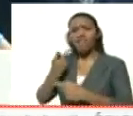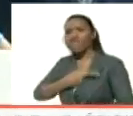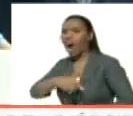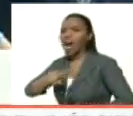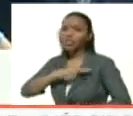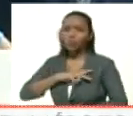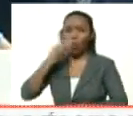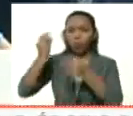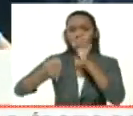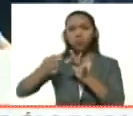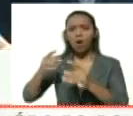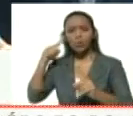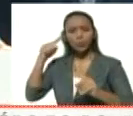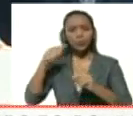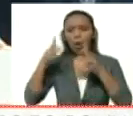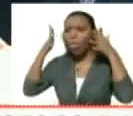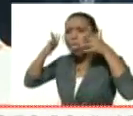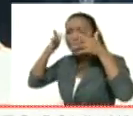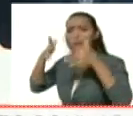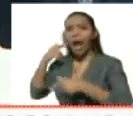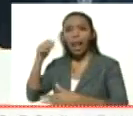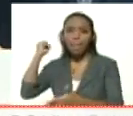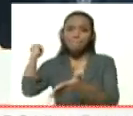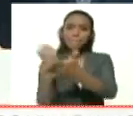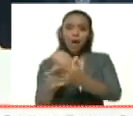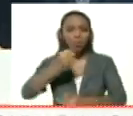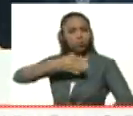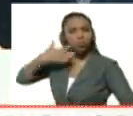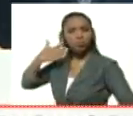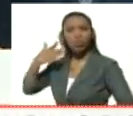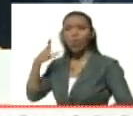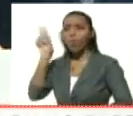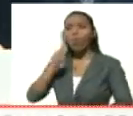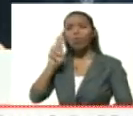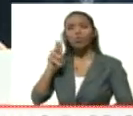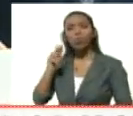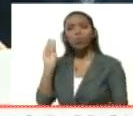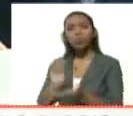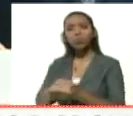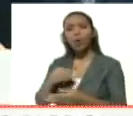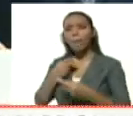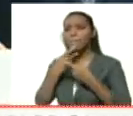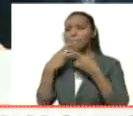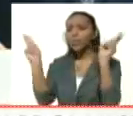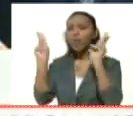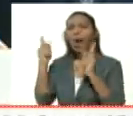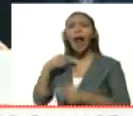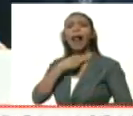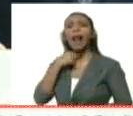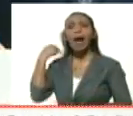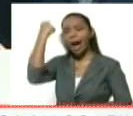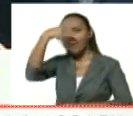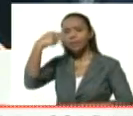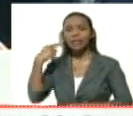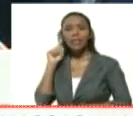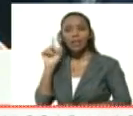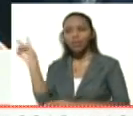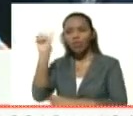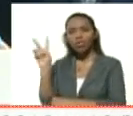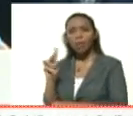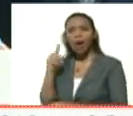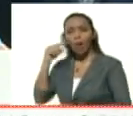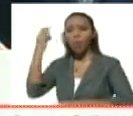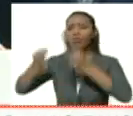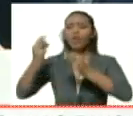judicial orientada primeramente al asesinato moral puso precio públicamente a la cabeza de estos venezolanos para